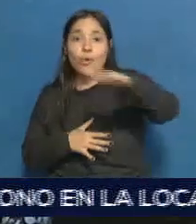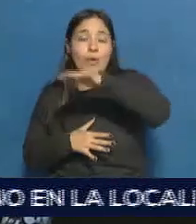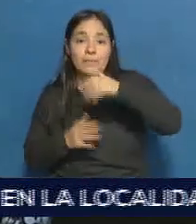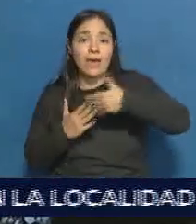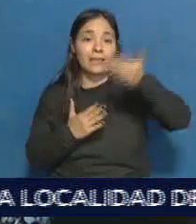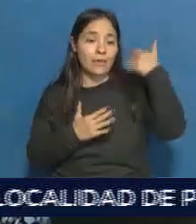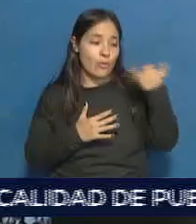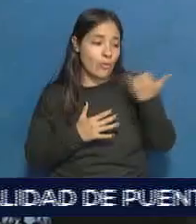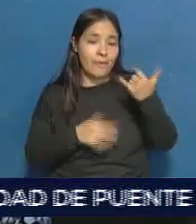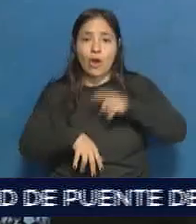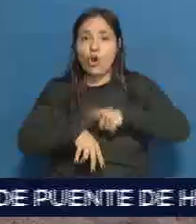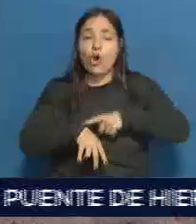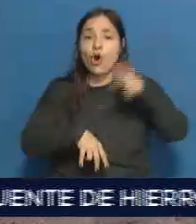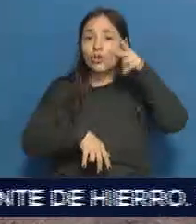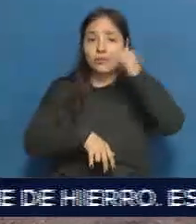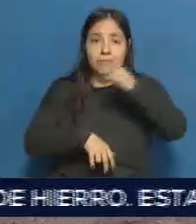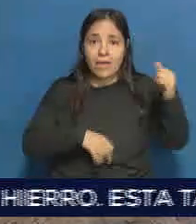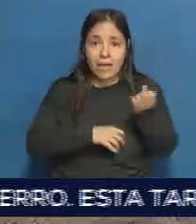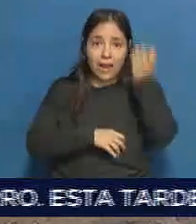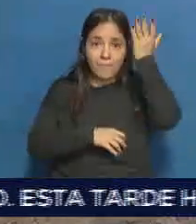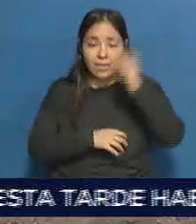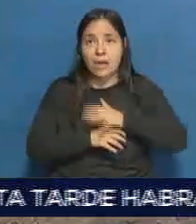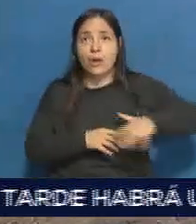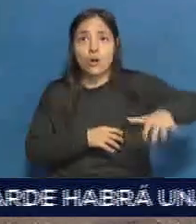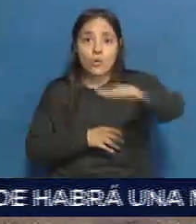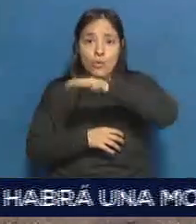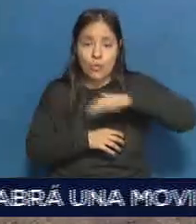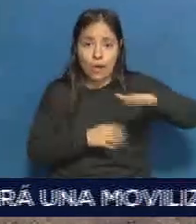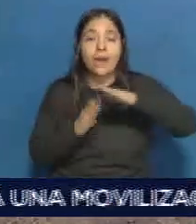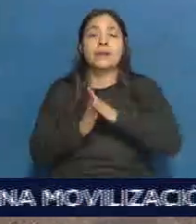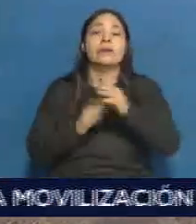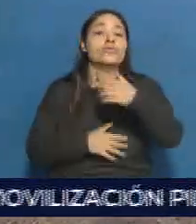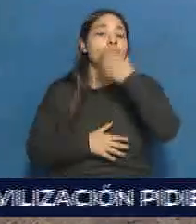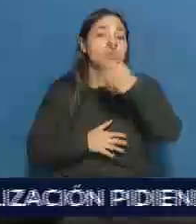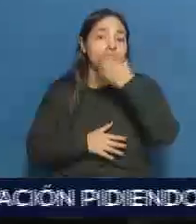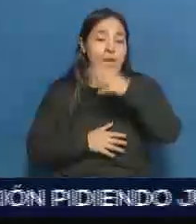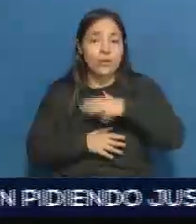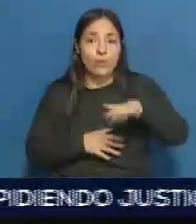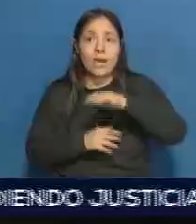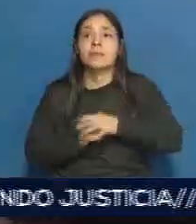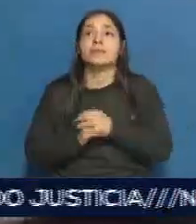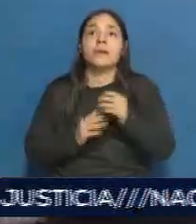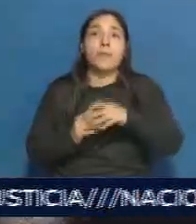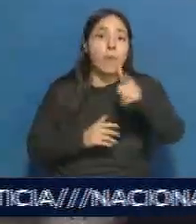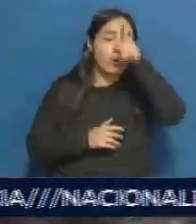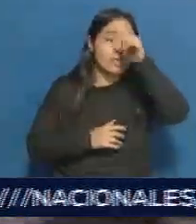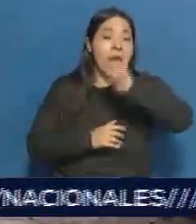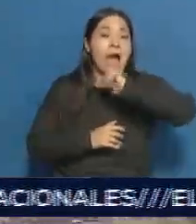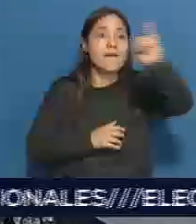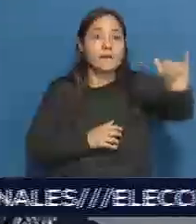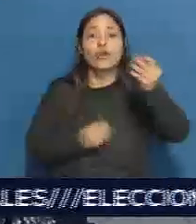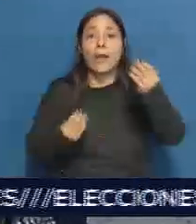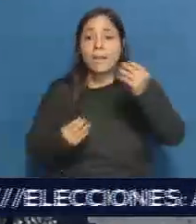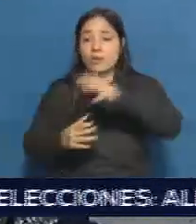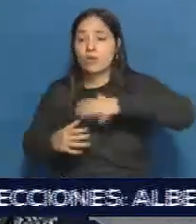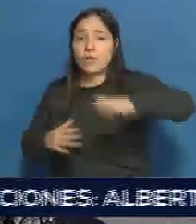este jueves cerca de las ocho y media de la mañana en el asentamiento Virgen del milagro de tunuyán dirán aviso a la policía que se